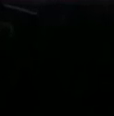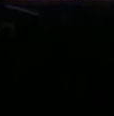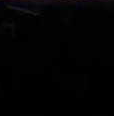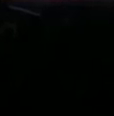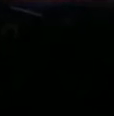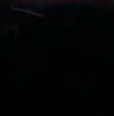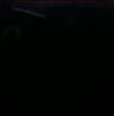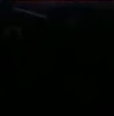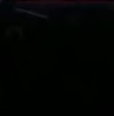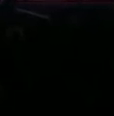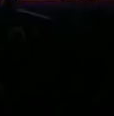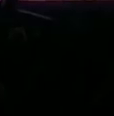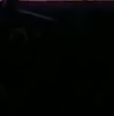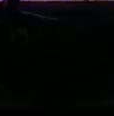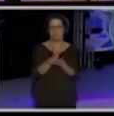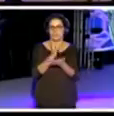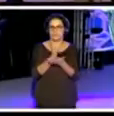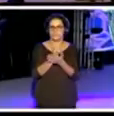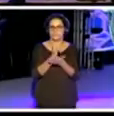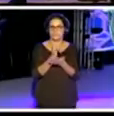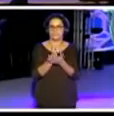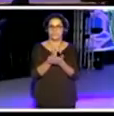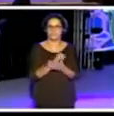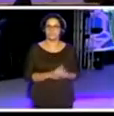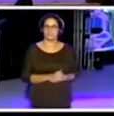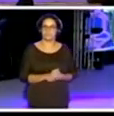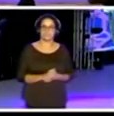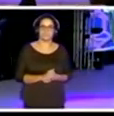Santa Cruz, sa, sa,